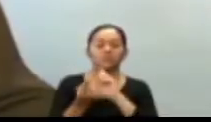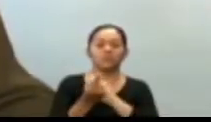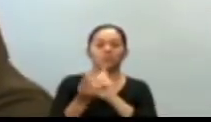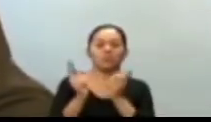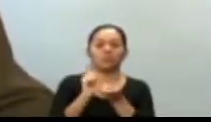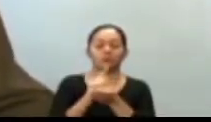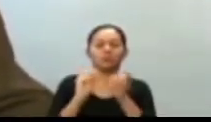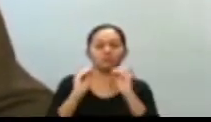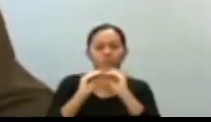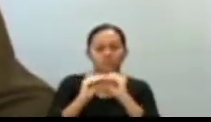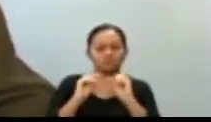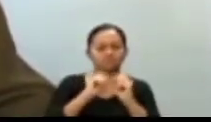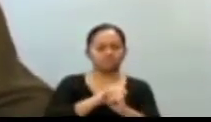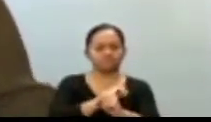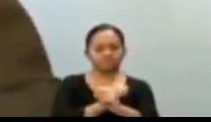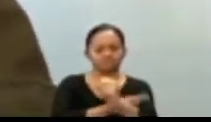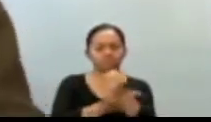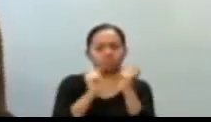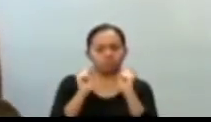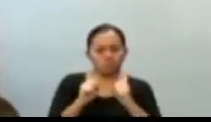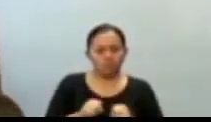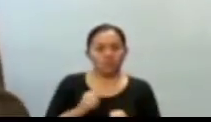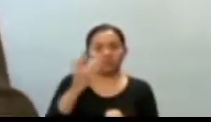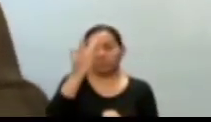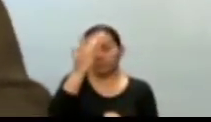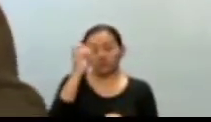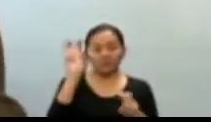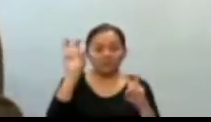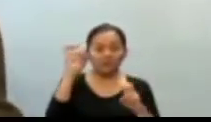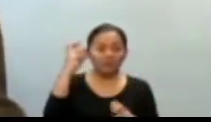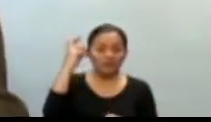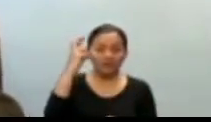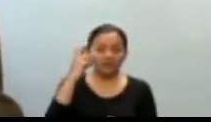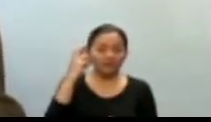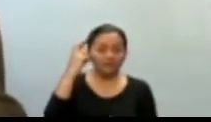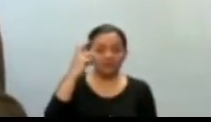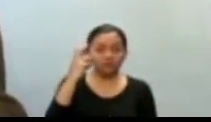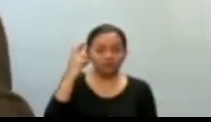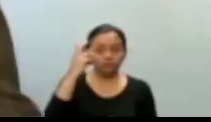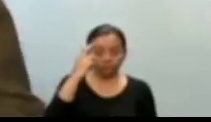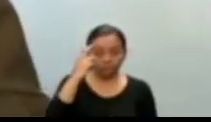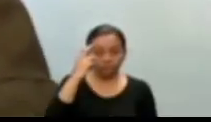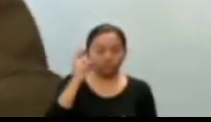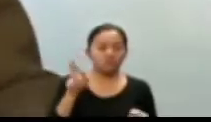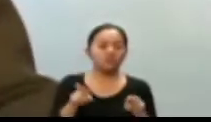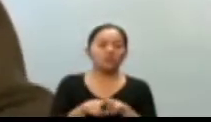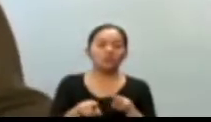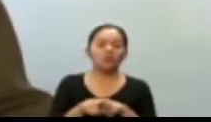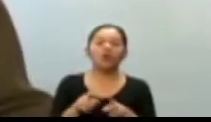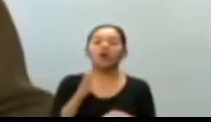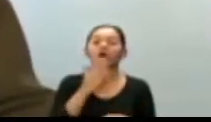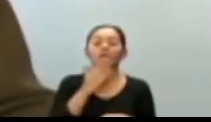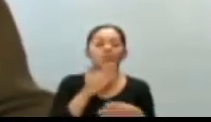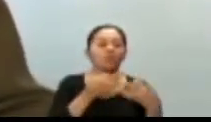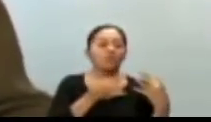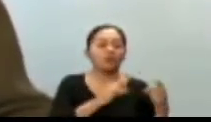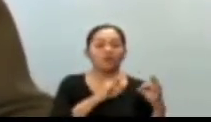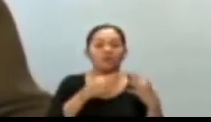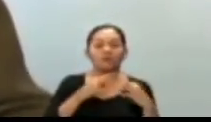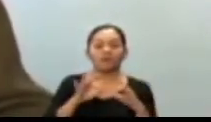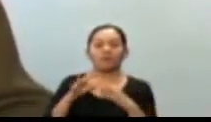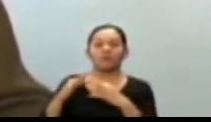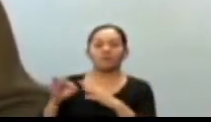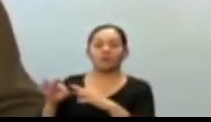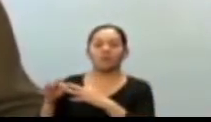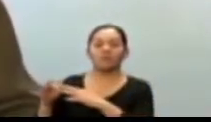gran potencialidad, porque la reflexión, o sea, tiene que ver justamente sobre la forma en que está